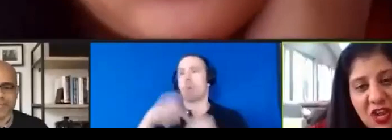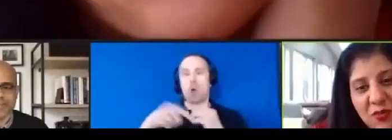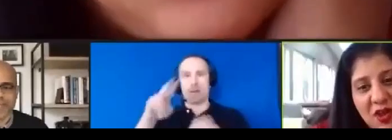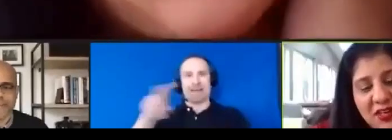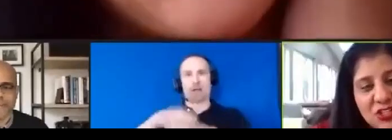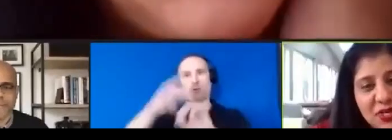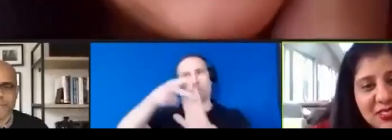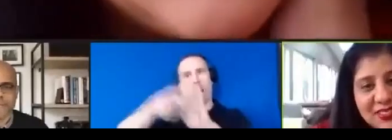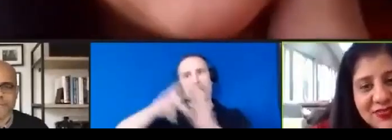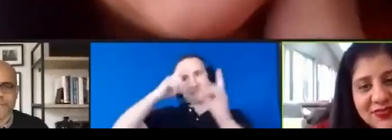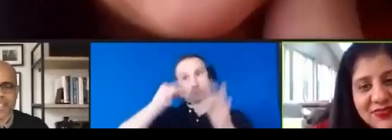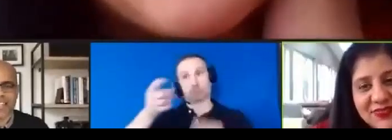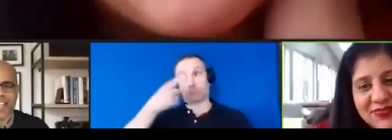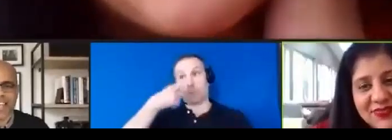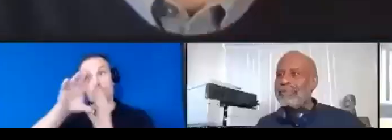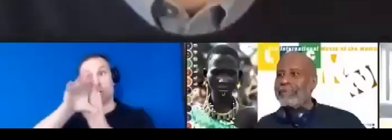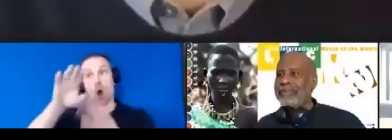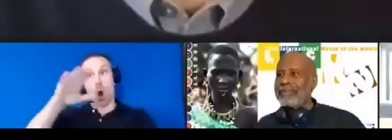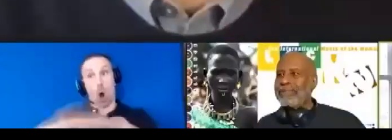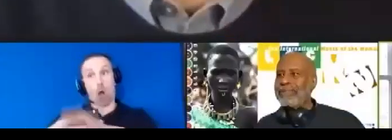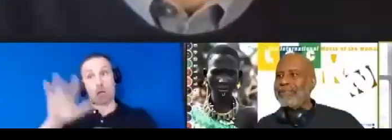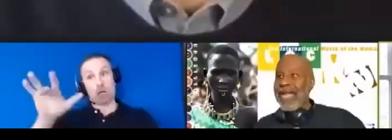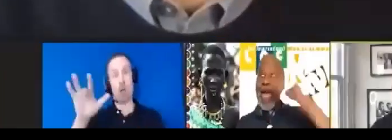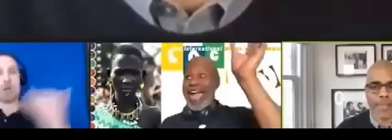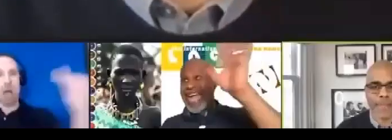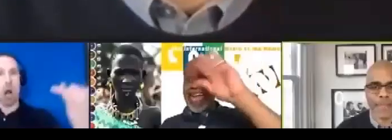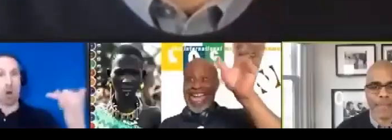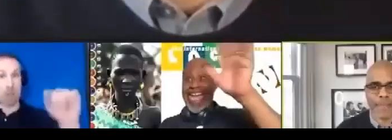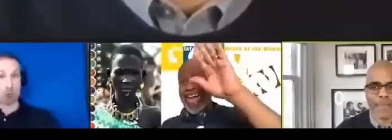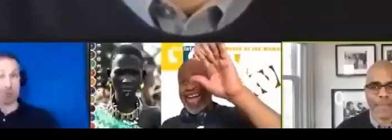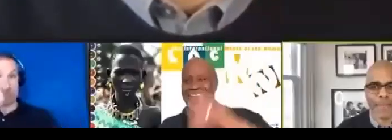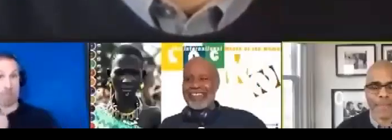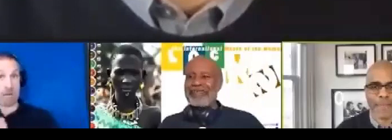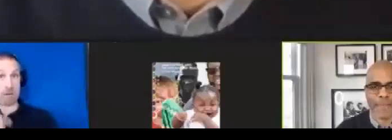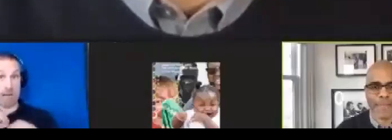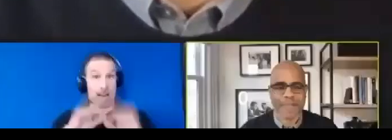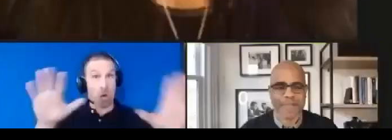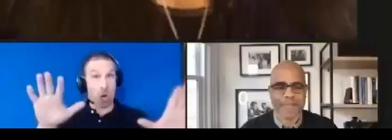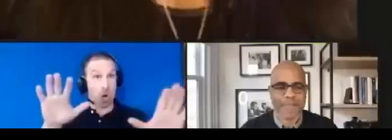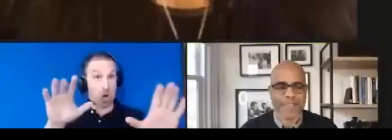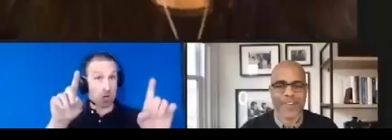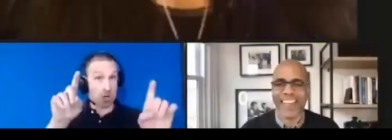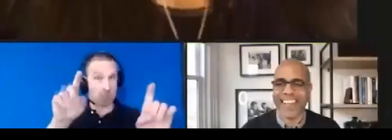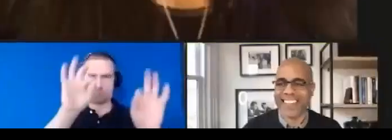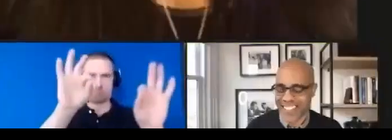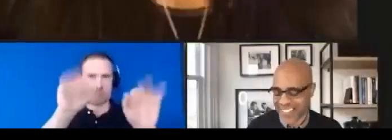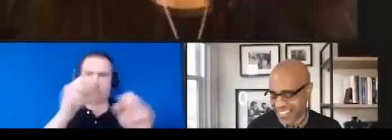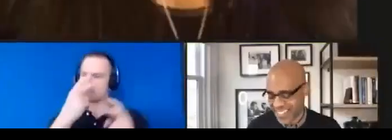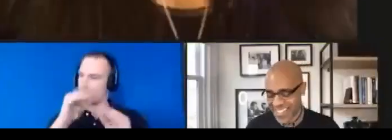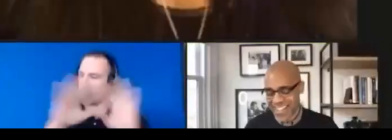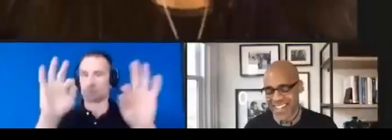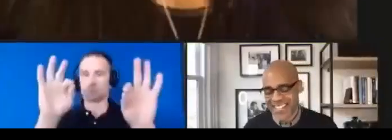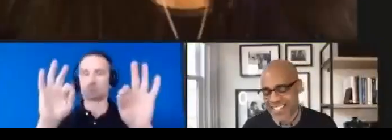muchísimas gracias eso fue muy informativo agradecemos todos los esfuerzos y continuamos queremos ser es que nos